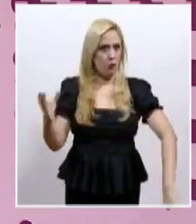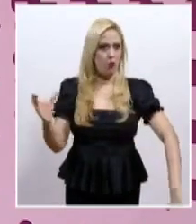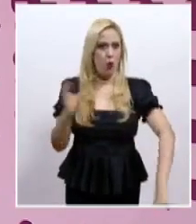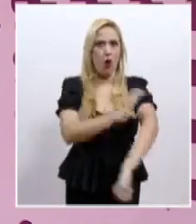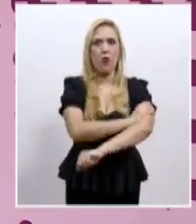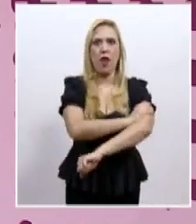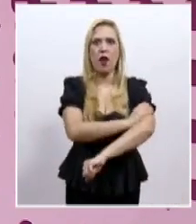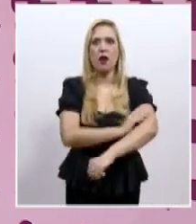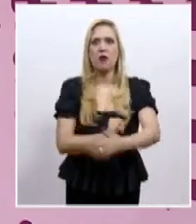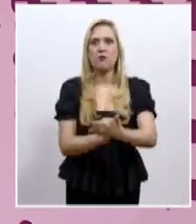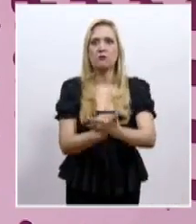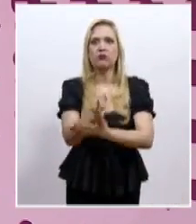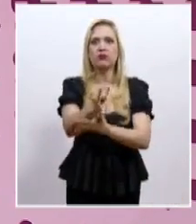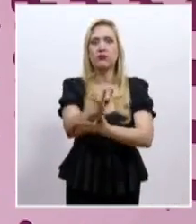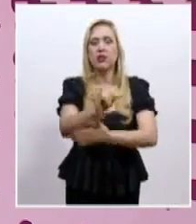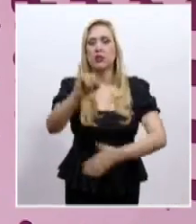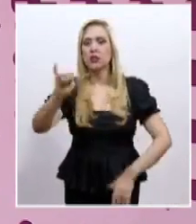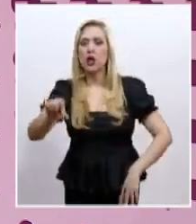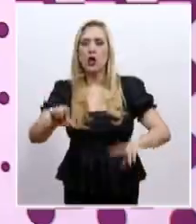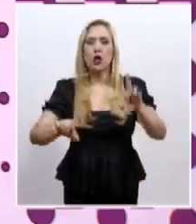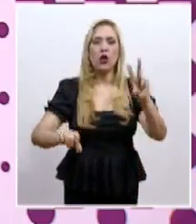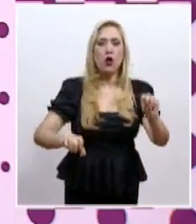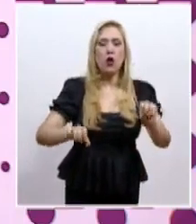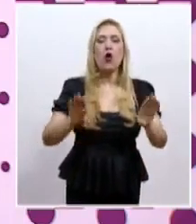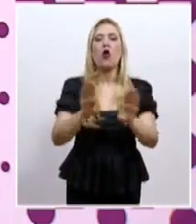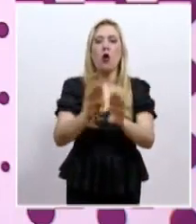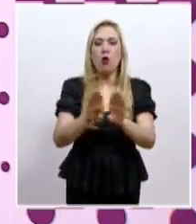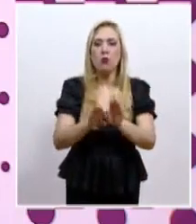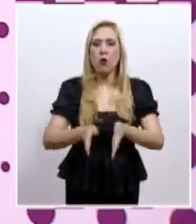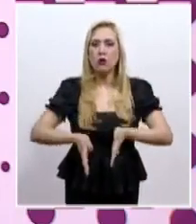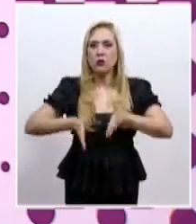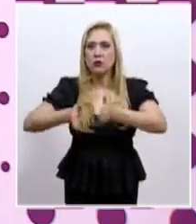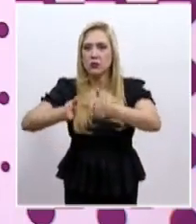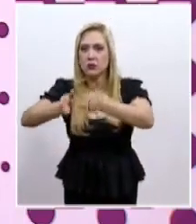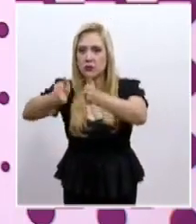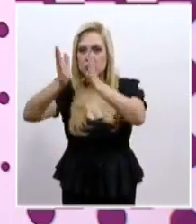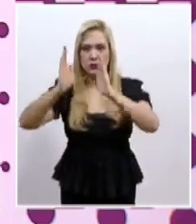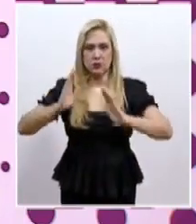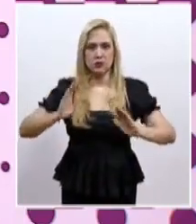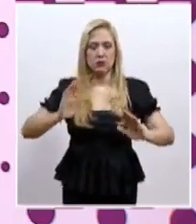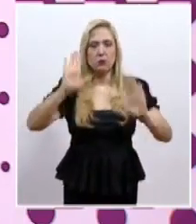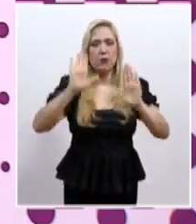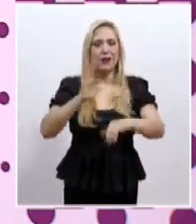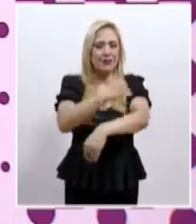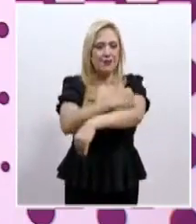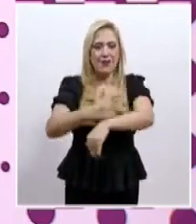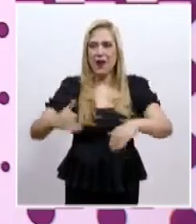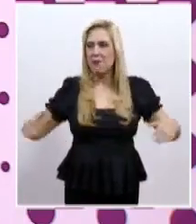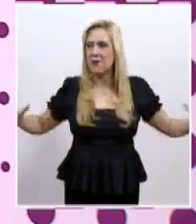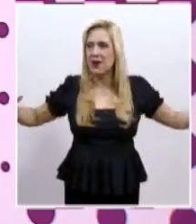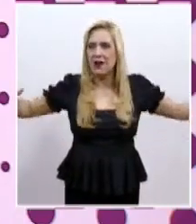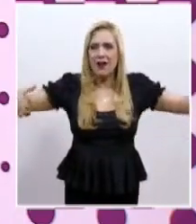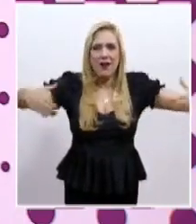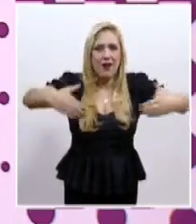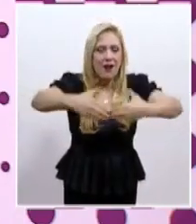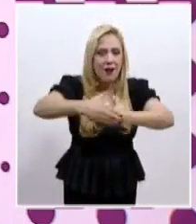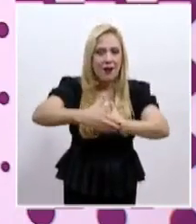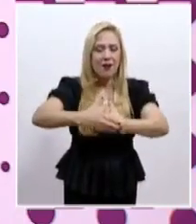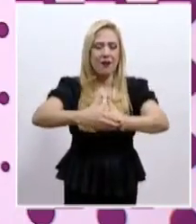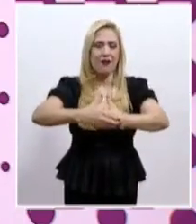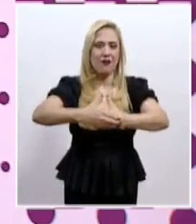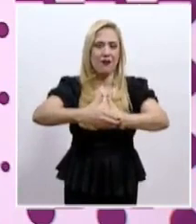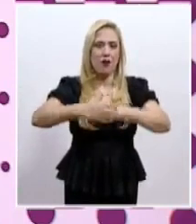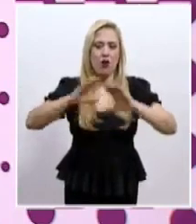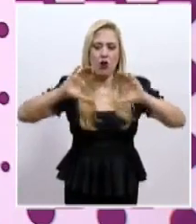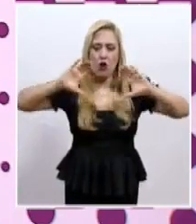en participar hacia dónde debe ir también este Estado. O sea, es la gran familia que somos todos o la gran comunidad. A mí me parece que